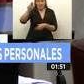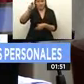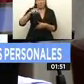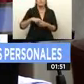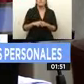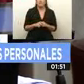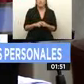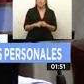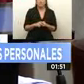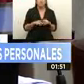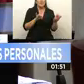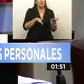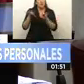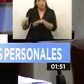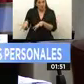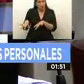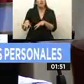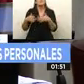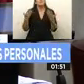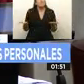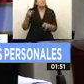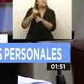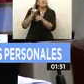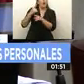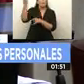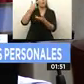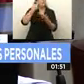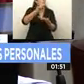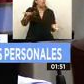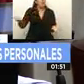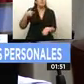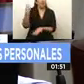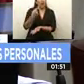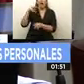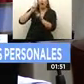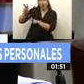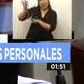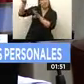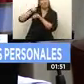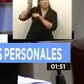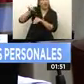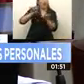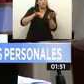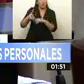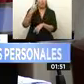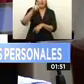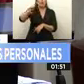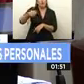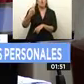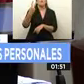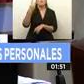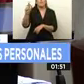7.30 Australia que siempre es no es presentada como un modelo a imitar y a seguir 2.20